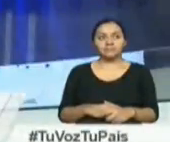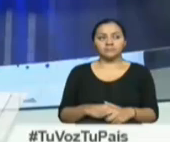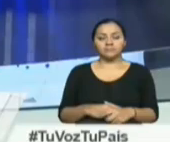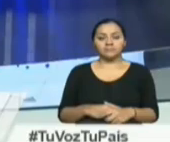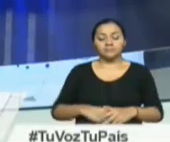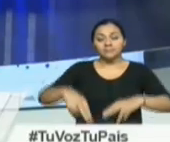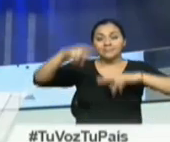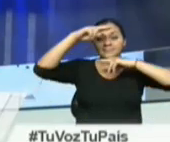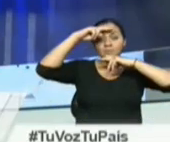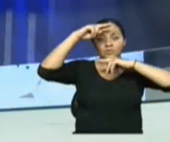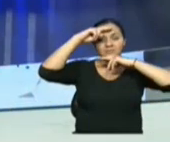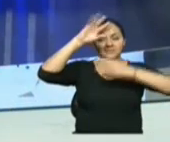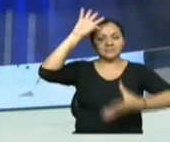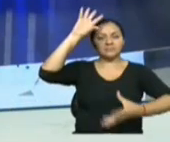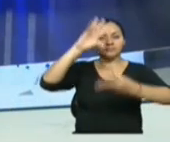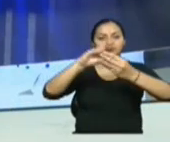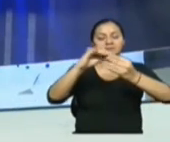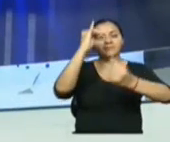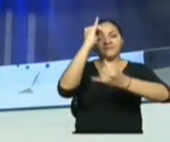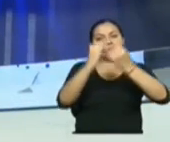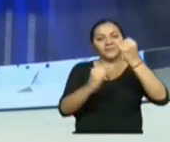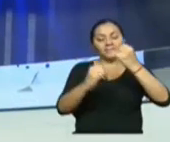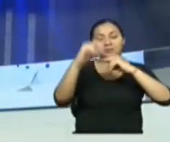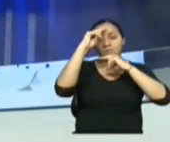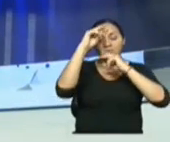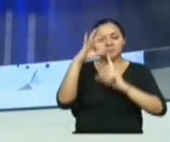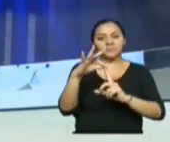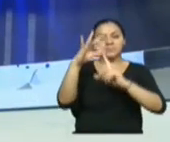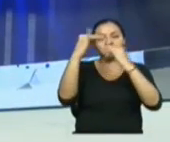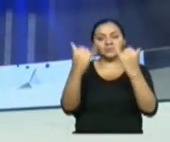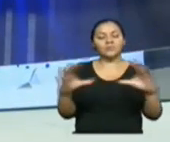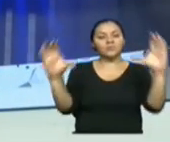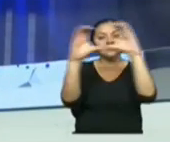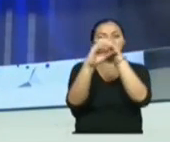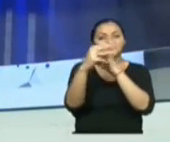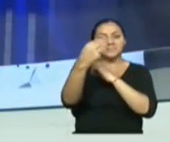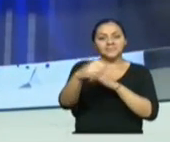Y con estas noticias finalizamos su noticiero Ciudadano, emisión estelar